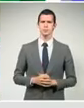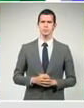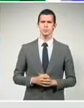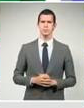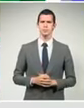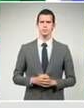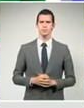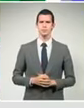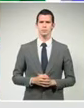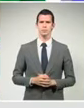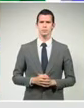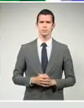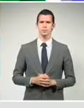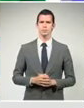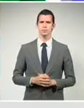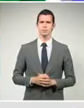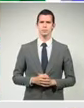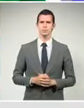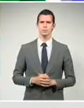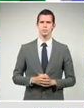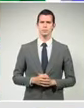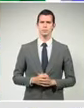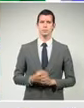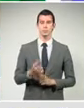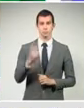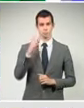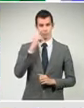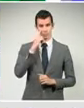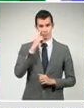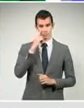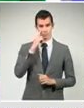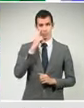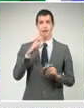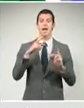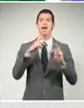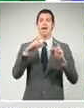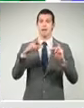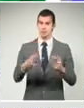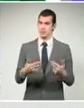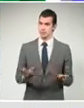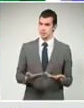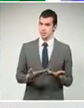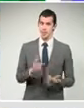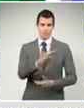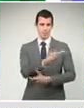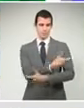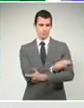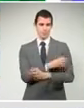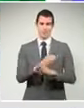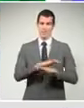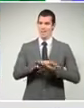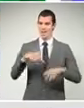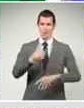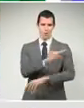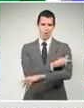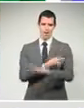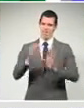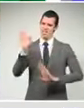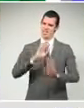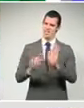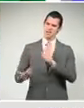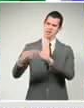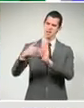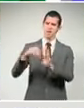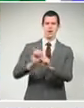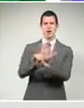la inmunización, en la medida que avance, no significa protección. Hoy lo veíamos en